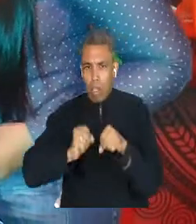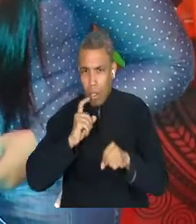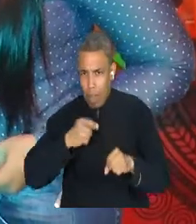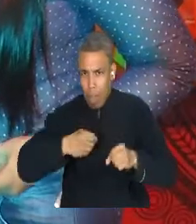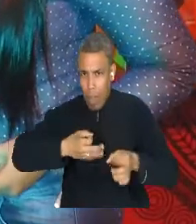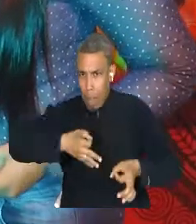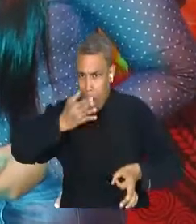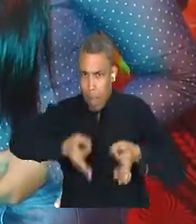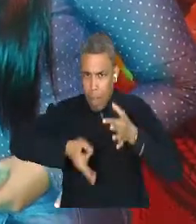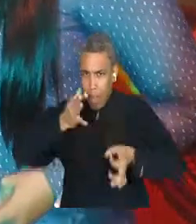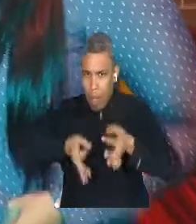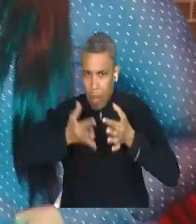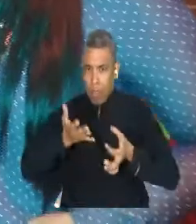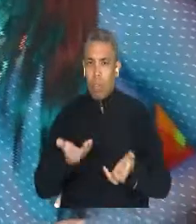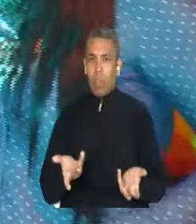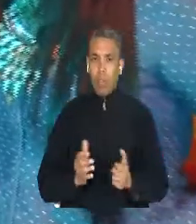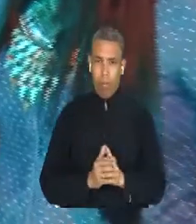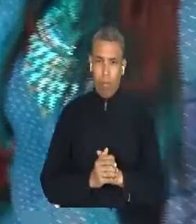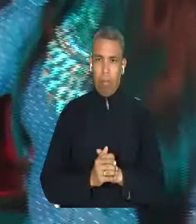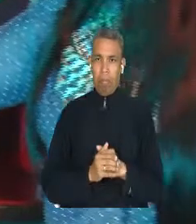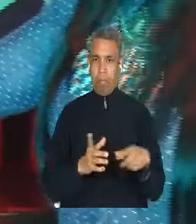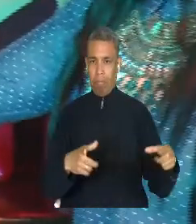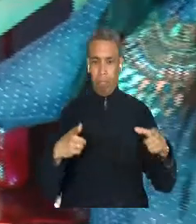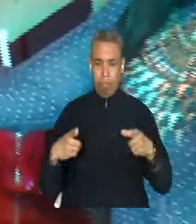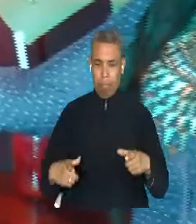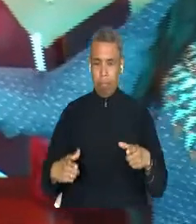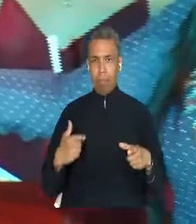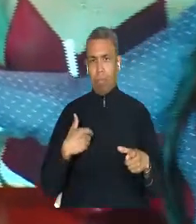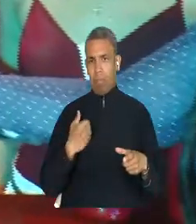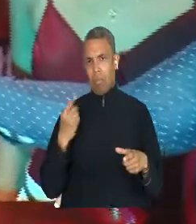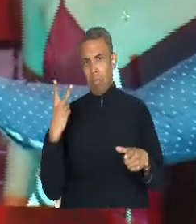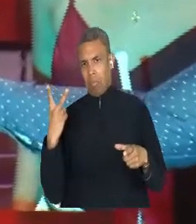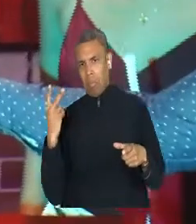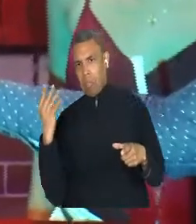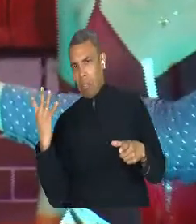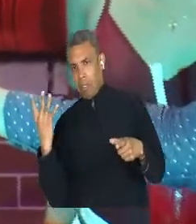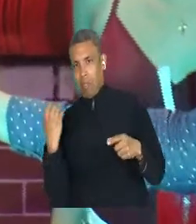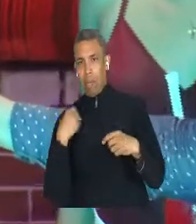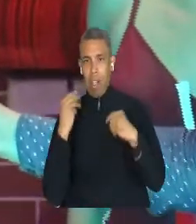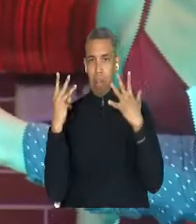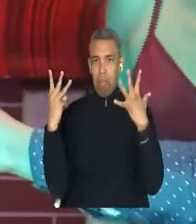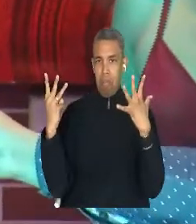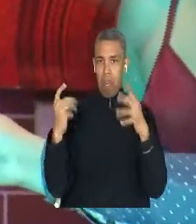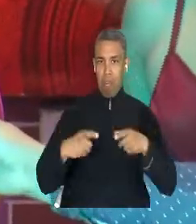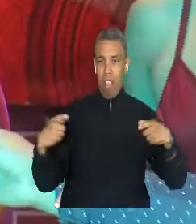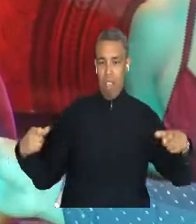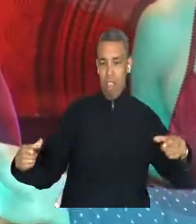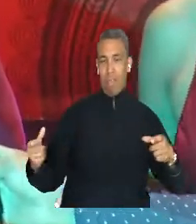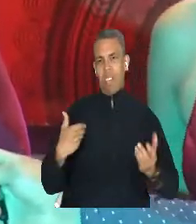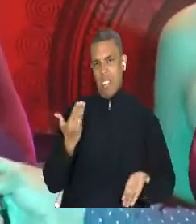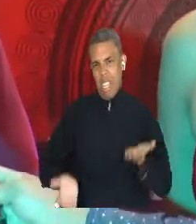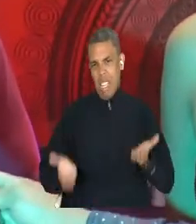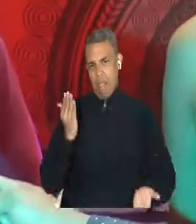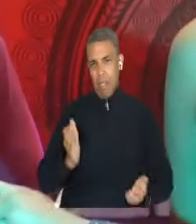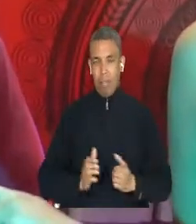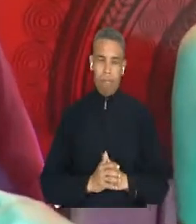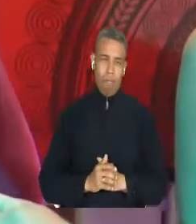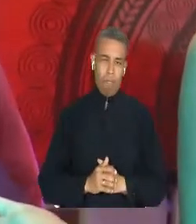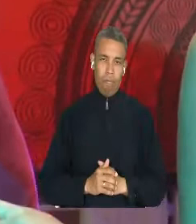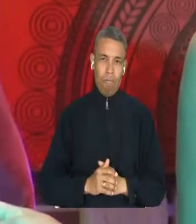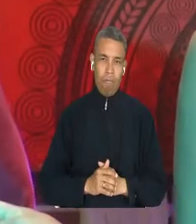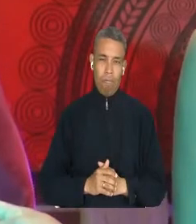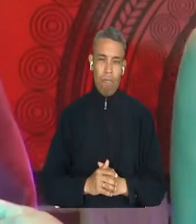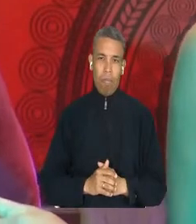manejamos la picada para 2 personas, para 4 personas y para 8 personas. ¿Qué agregamos? Le agregamos